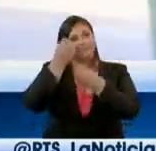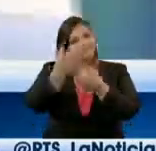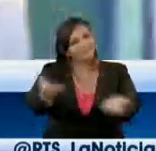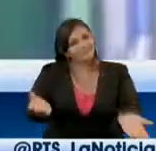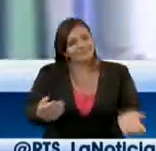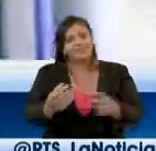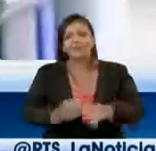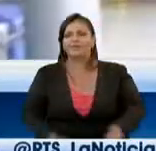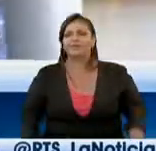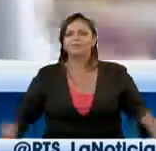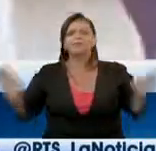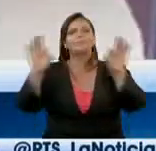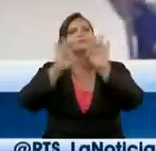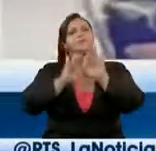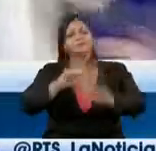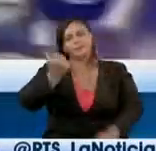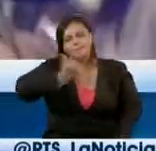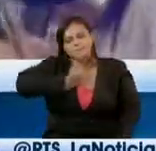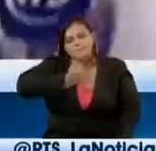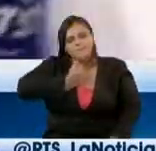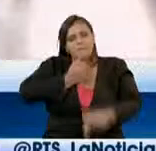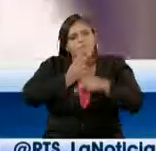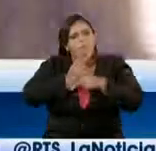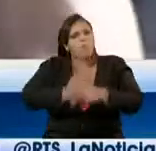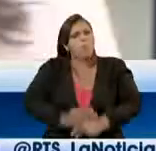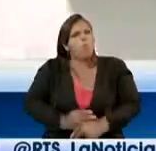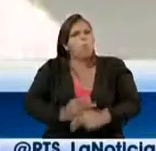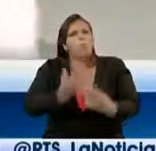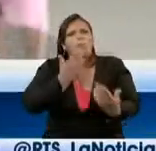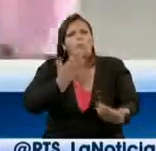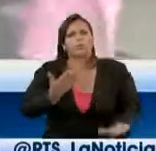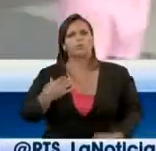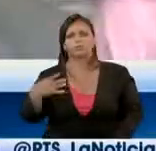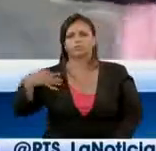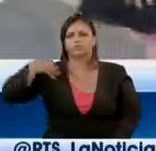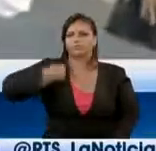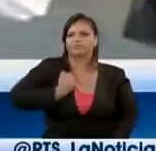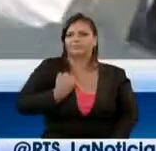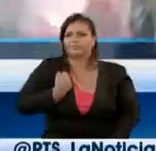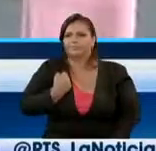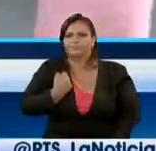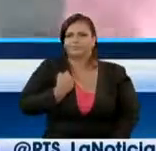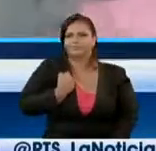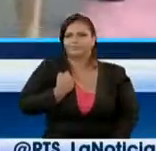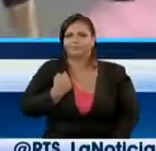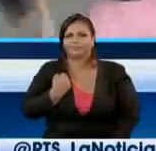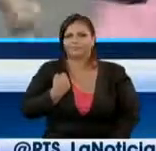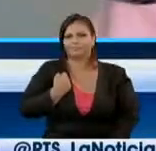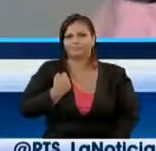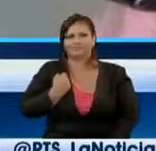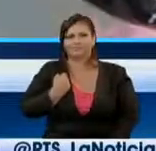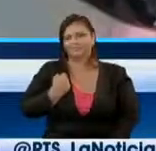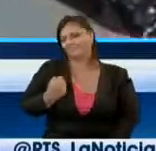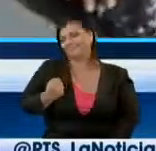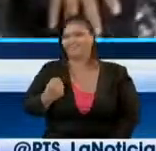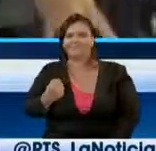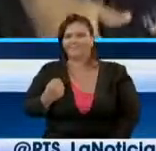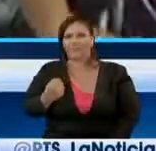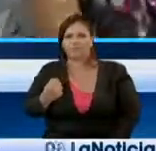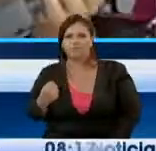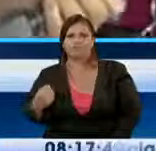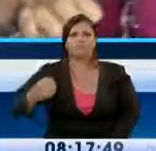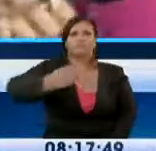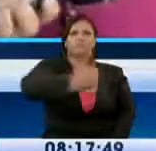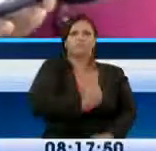de seguridad. La mayoría de las mujeres especialmente lo que hacen es como la señora, con la cartera adelante y bien sostenida para evitar que se le